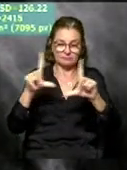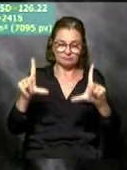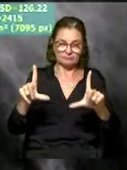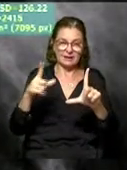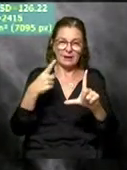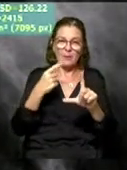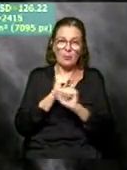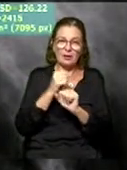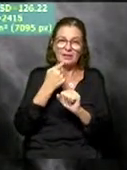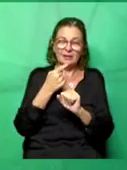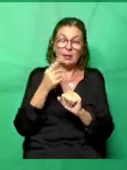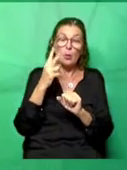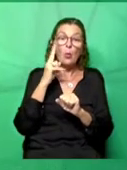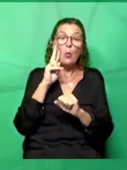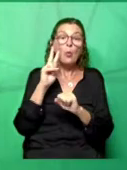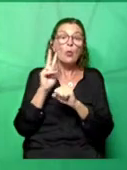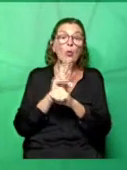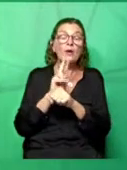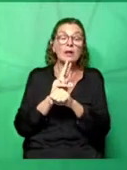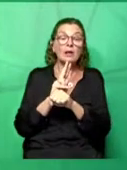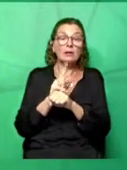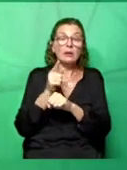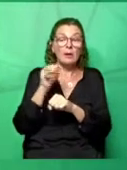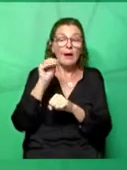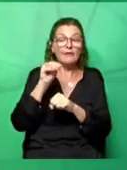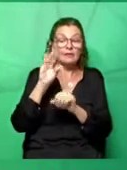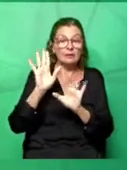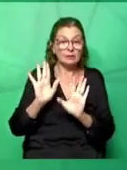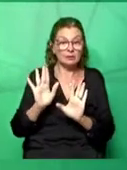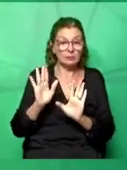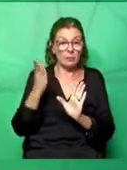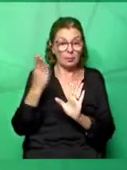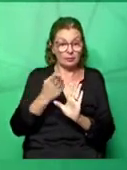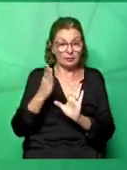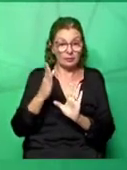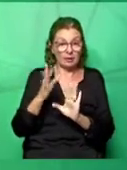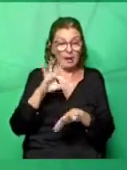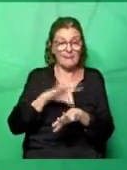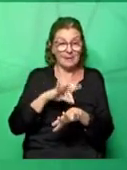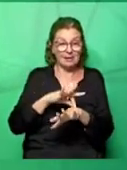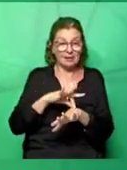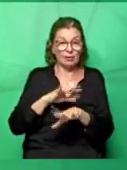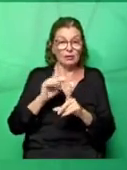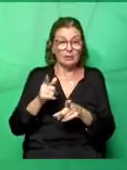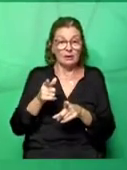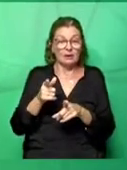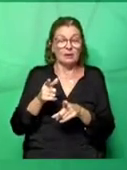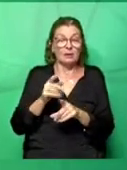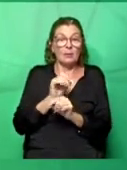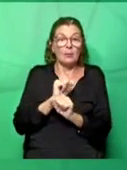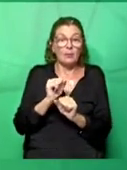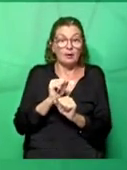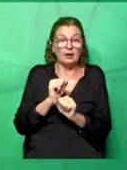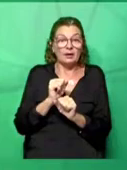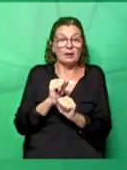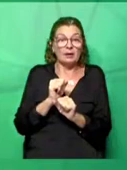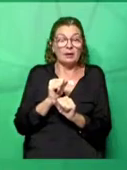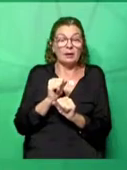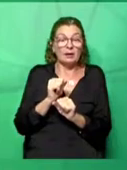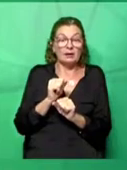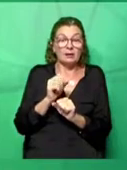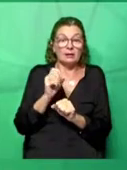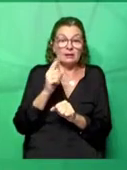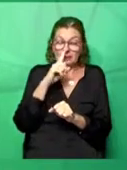decir, cuidado, me acaba de advertir la IA este porcentaje. Y el médico mismo de medicina general o medicina interna,